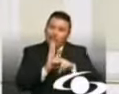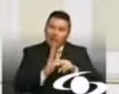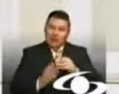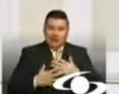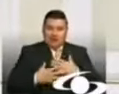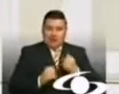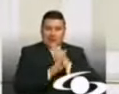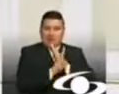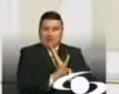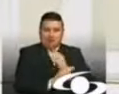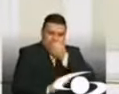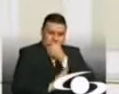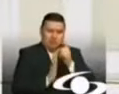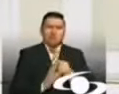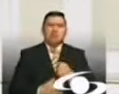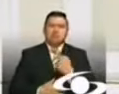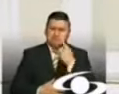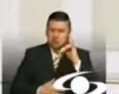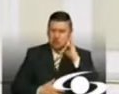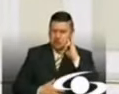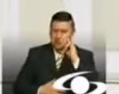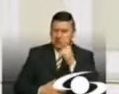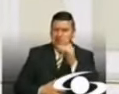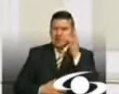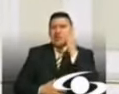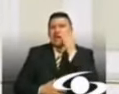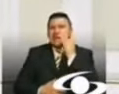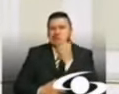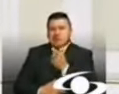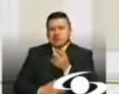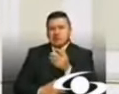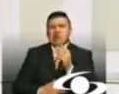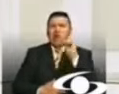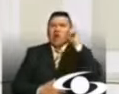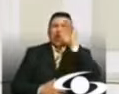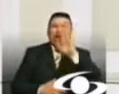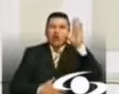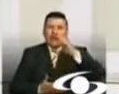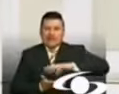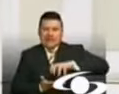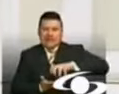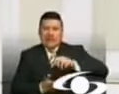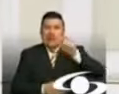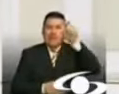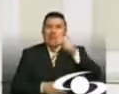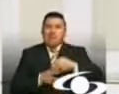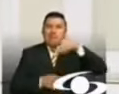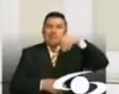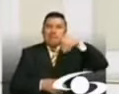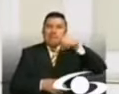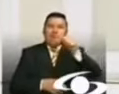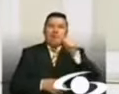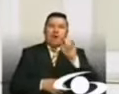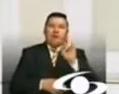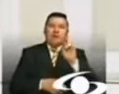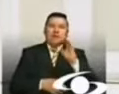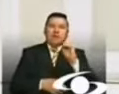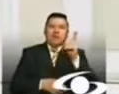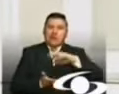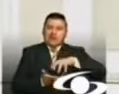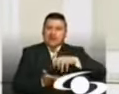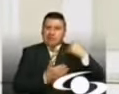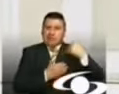salud y bioseguridad. Así que me gustaría que escucháramos este testimonio del señor gobernador de Santander, el doctor Mauricio Aguilar, de lo que fue